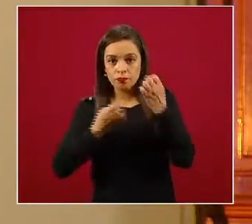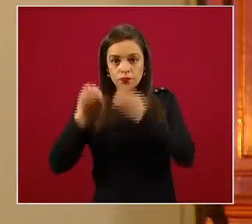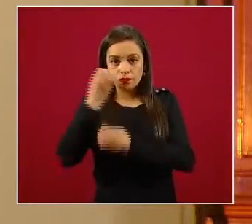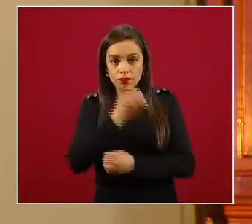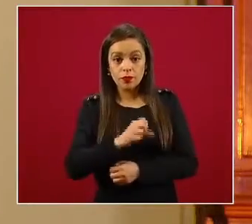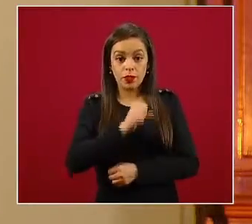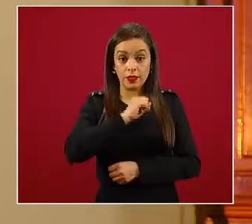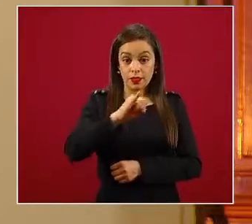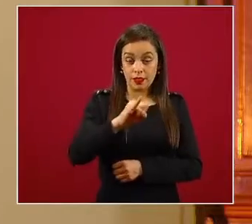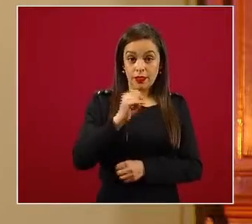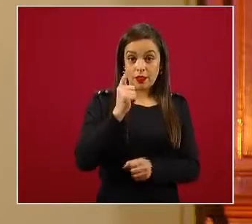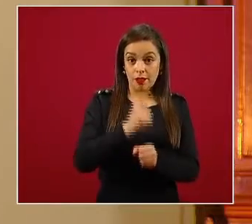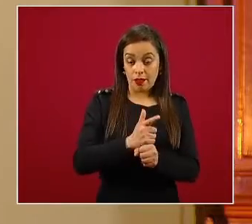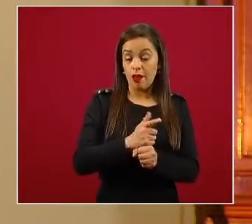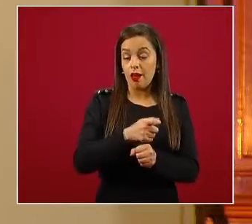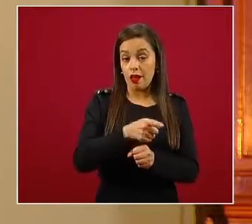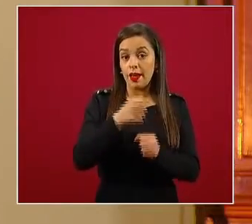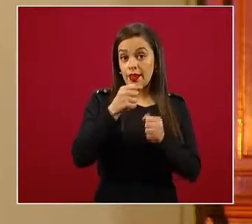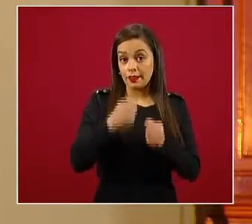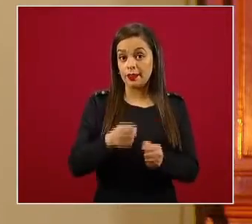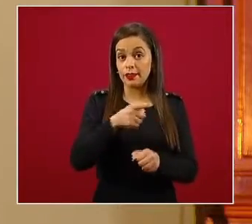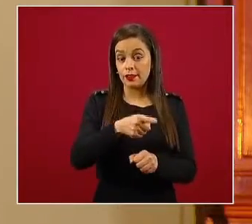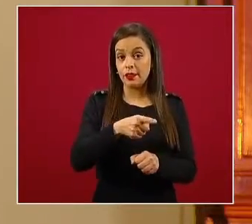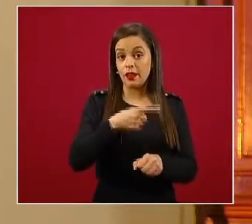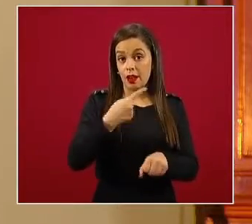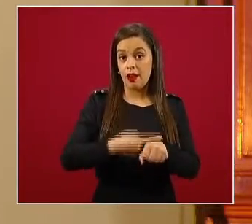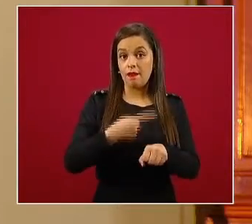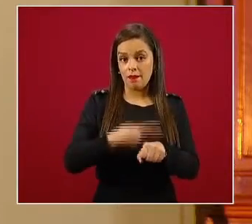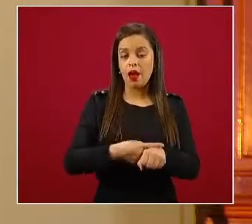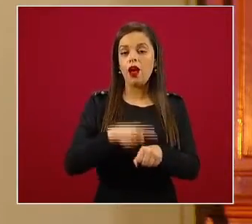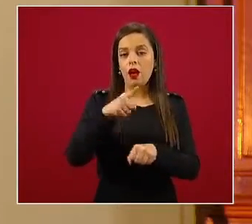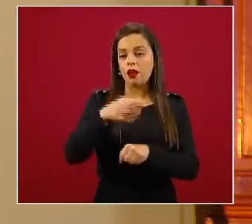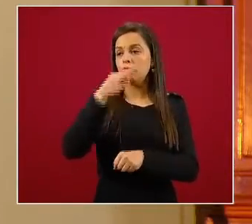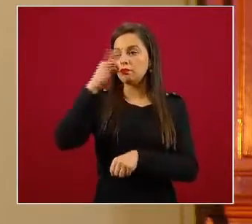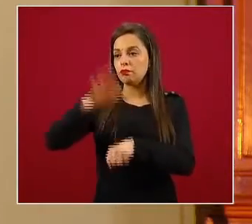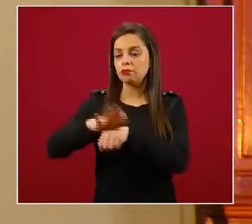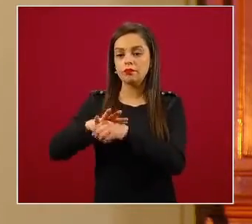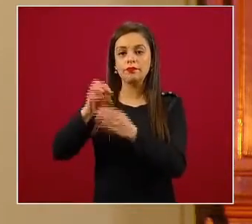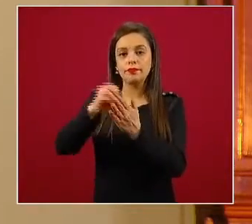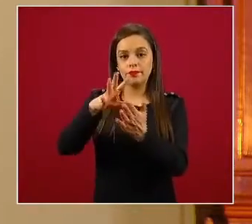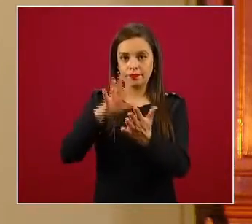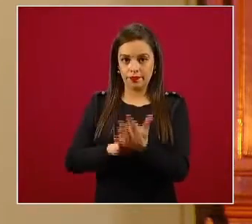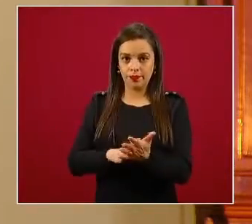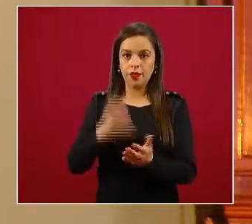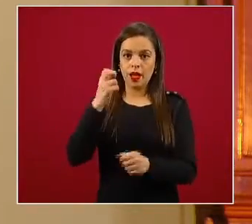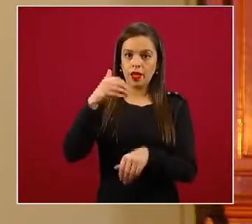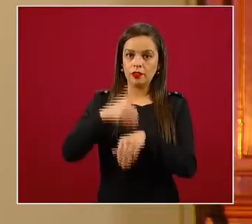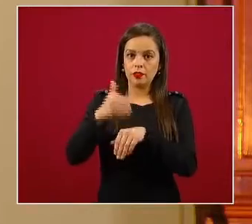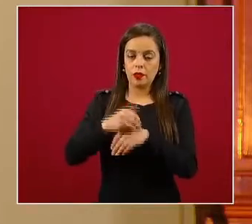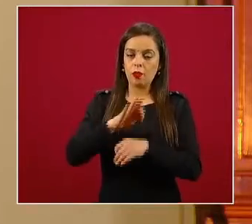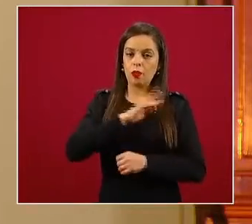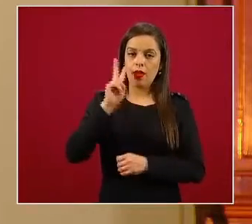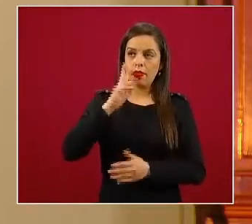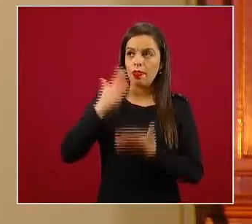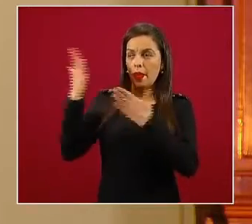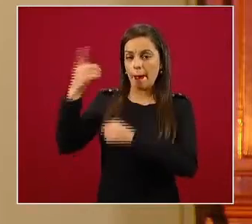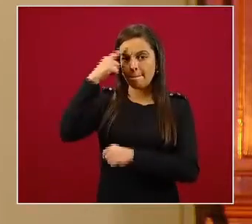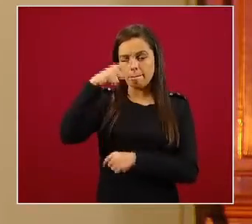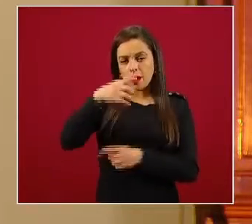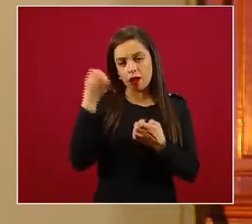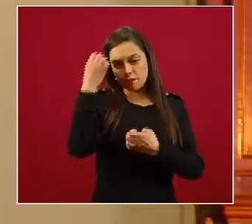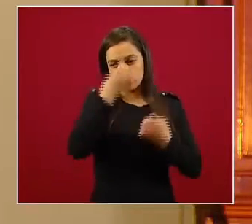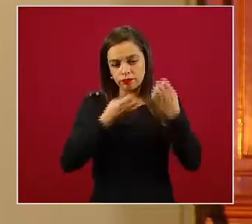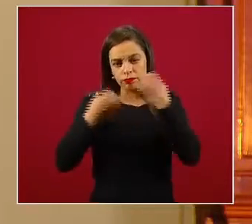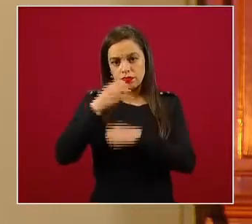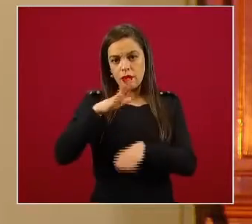la confirmación del caso, ¿no? Y ahí están todos los números para que ustedes los puedan tener y en su momento analizar para cada una